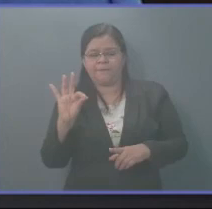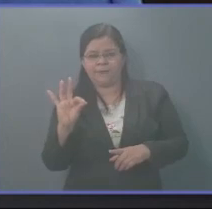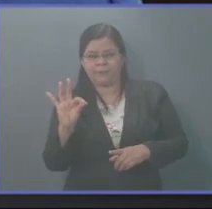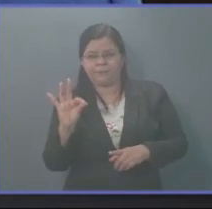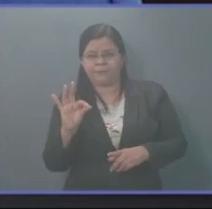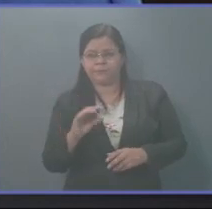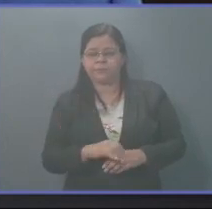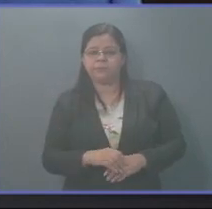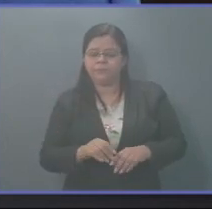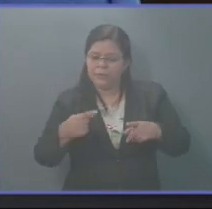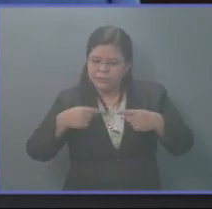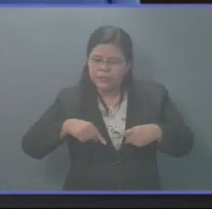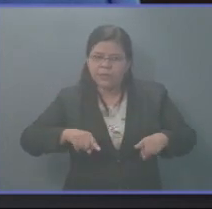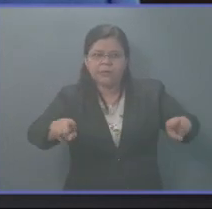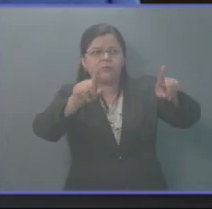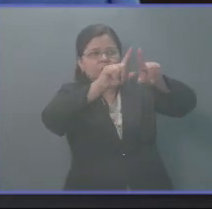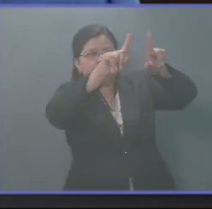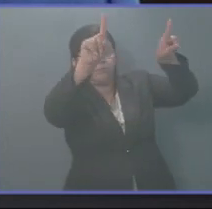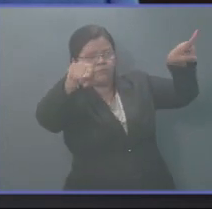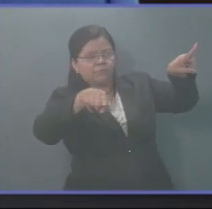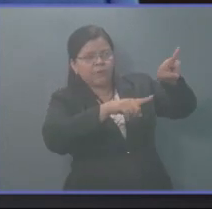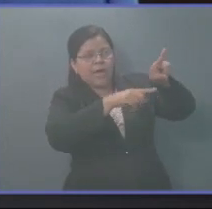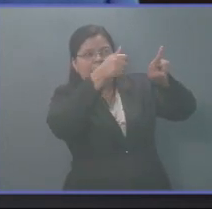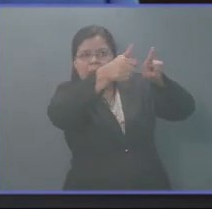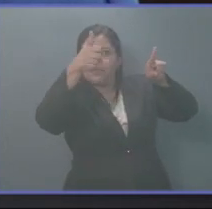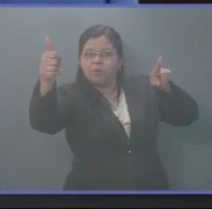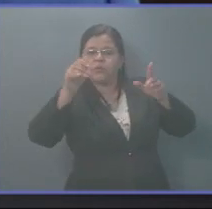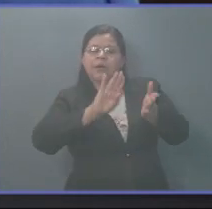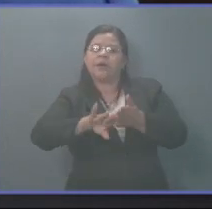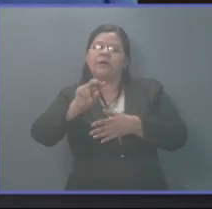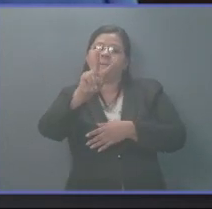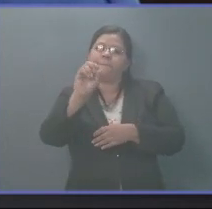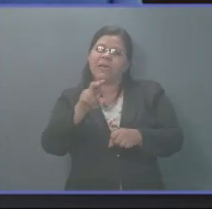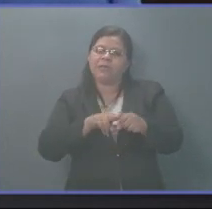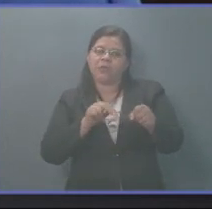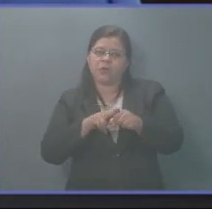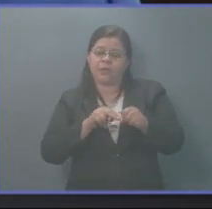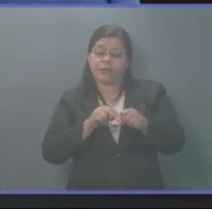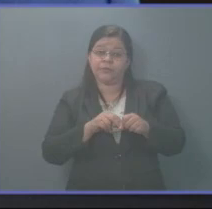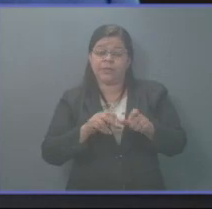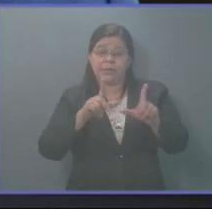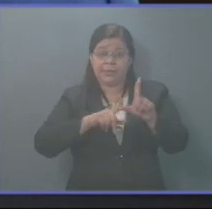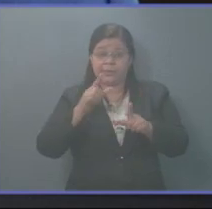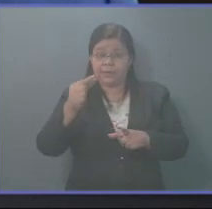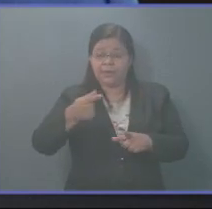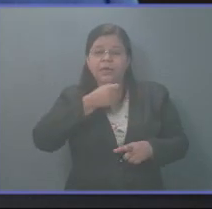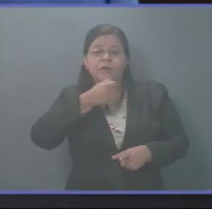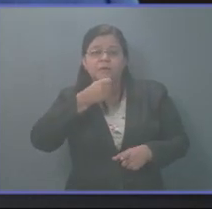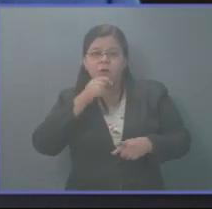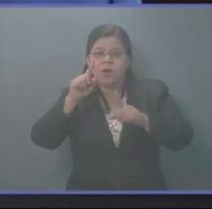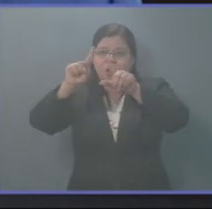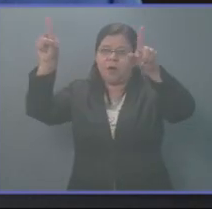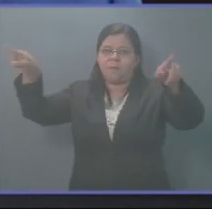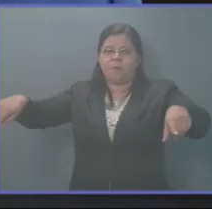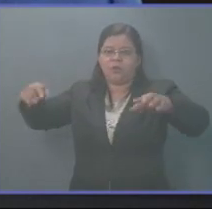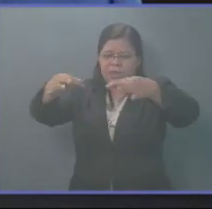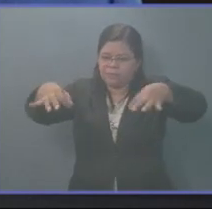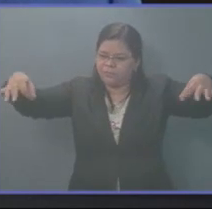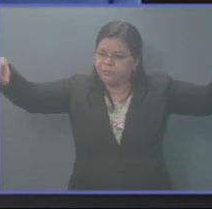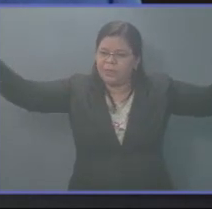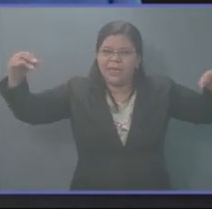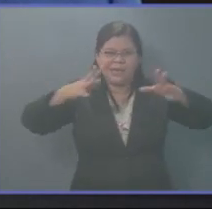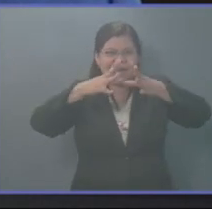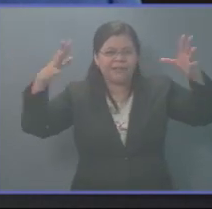Literal F, permanencia de vallas publicitarias, cada una al mes, $20. Literal G, instalación de publicidad, rótulos, mantas y o